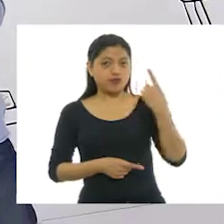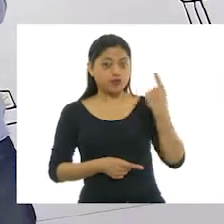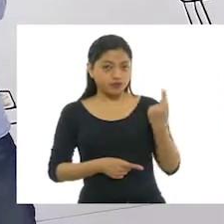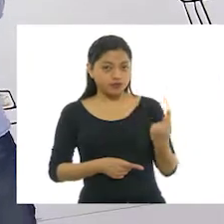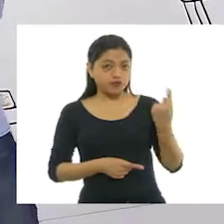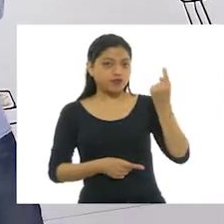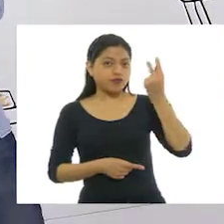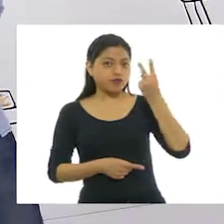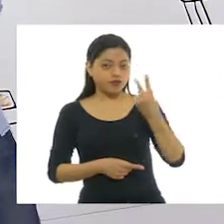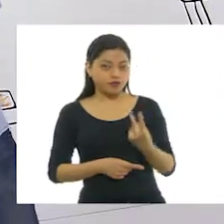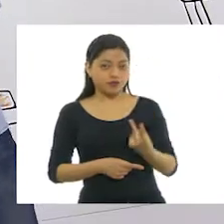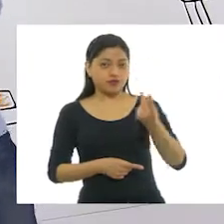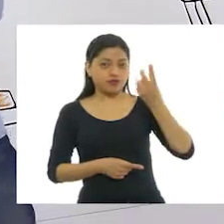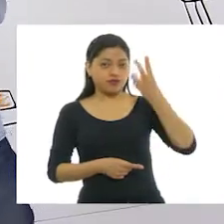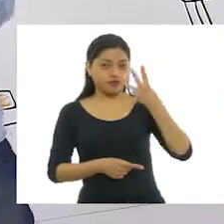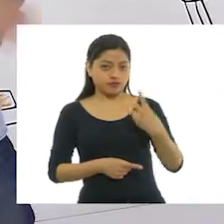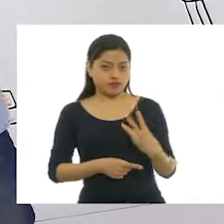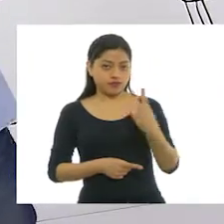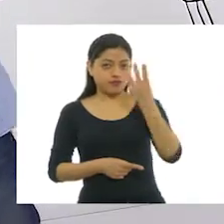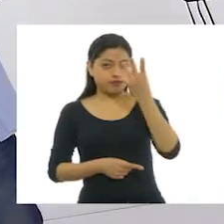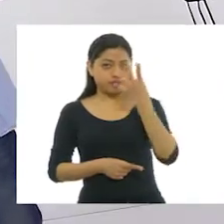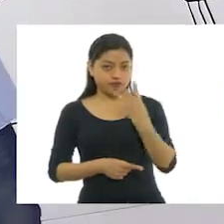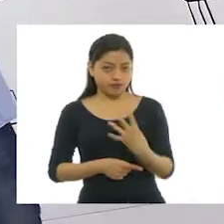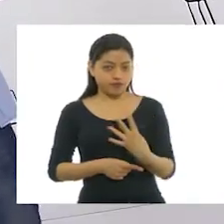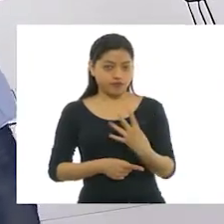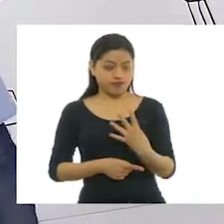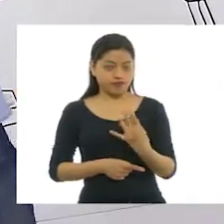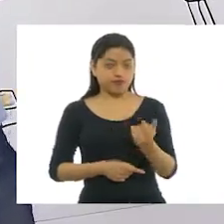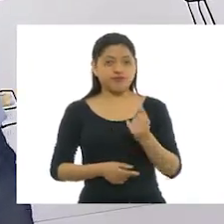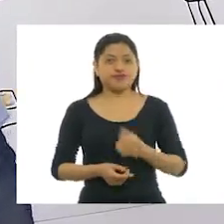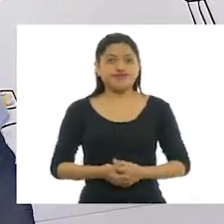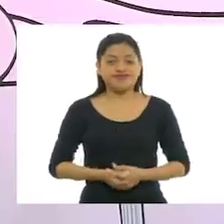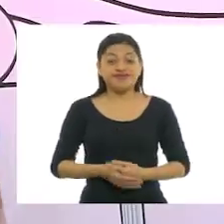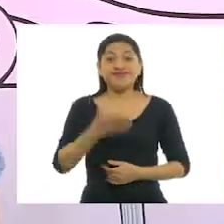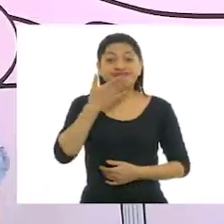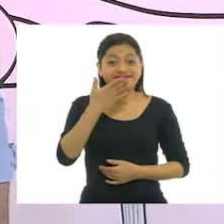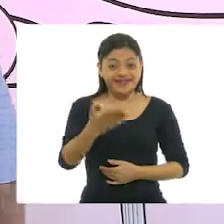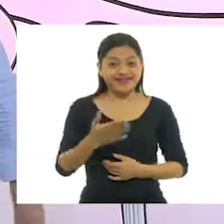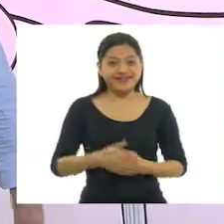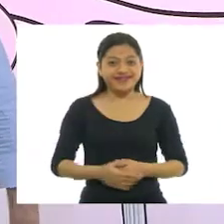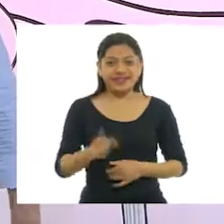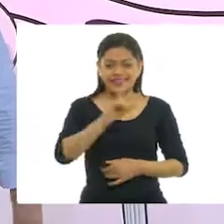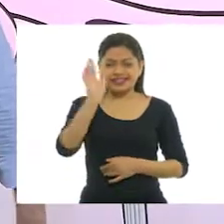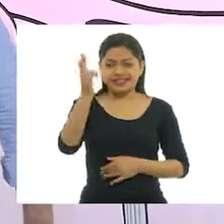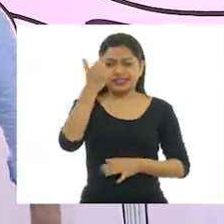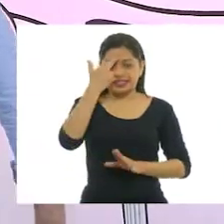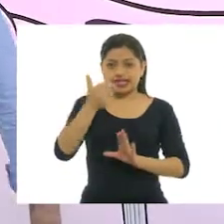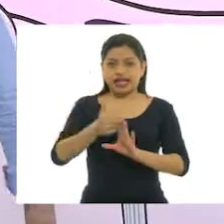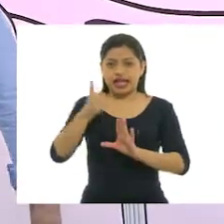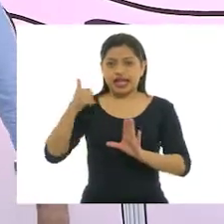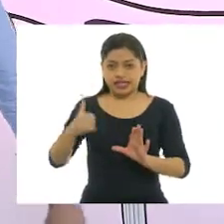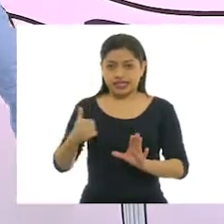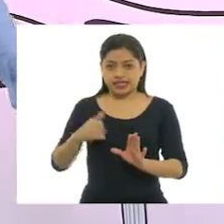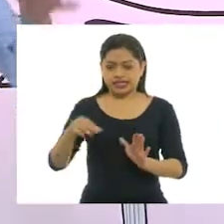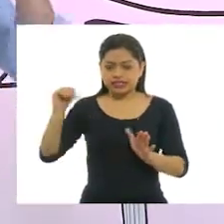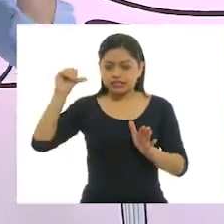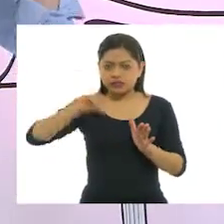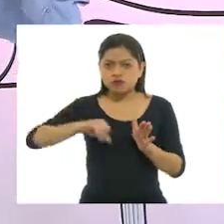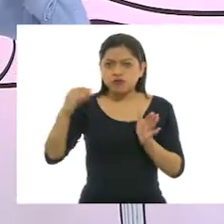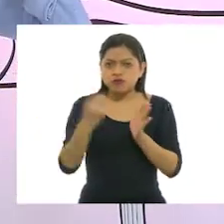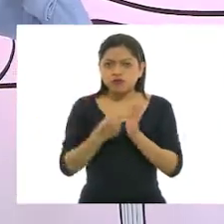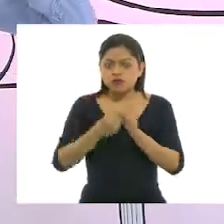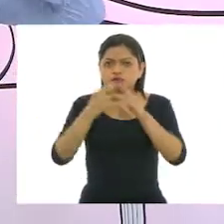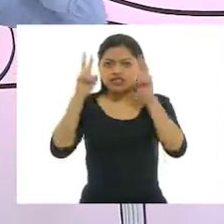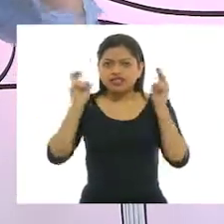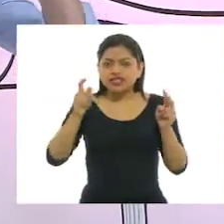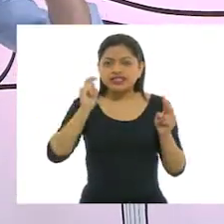cuatro. Un, dos, tres, cuatro. Muy bien. ¿Se acuerdan cómo se llama el programa de hoy? El programa de hoy